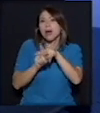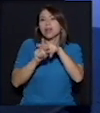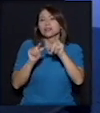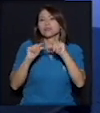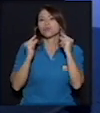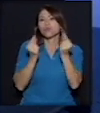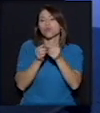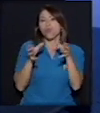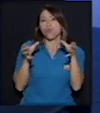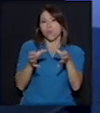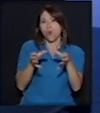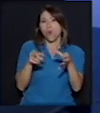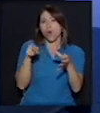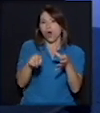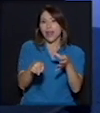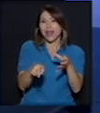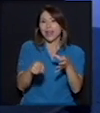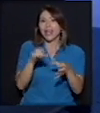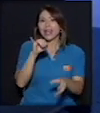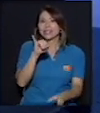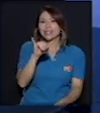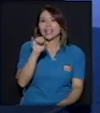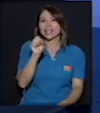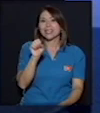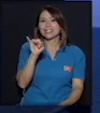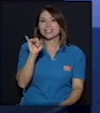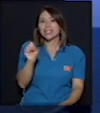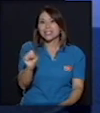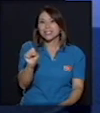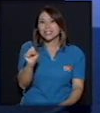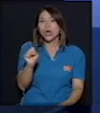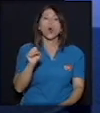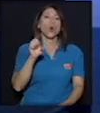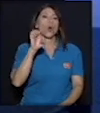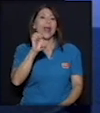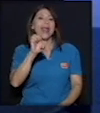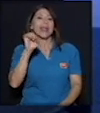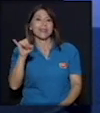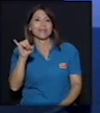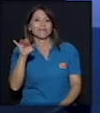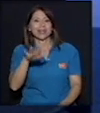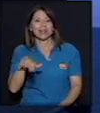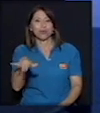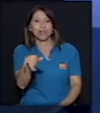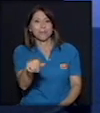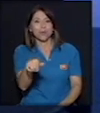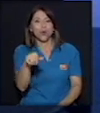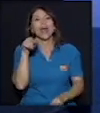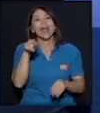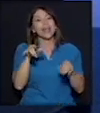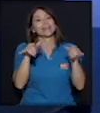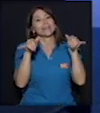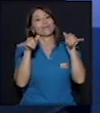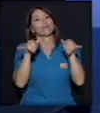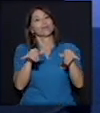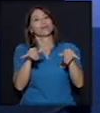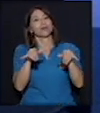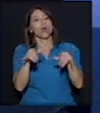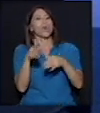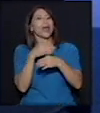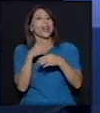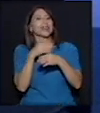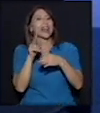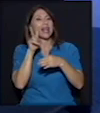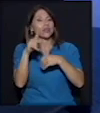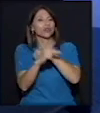grupo que es ISIS o el Estado Islámico, que radica entre las dos, digamos,